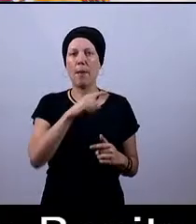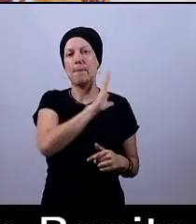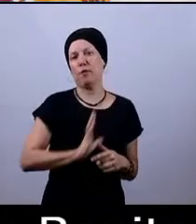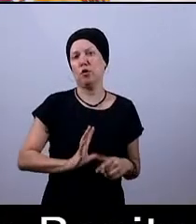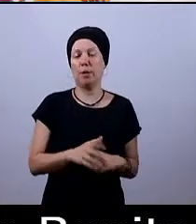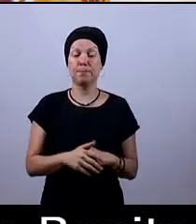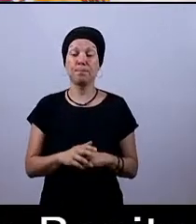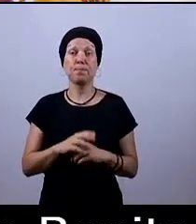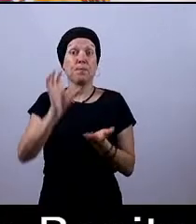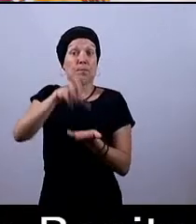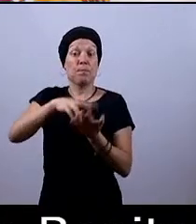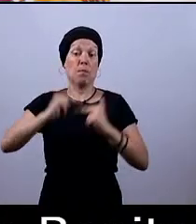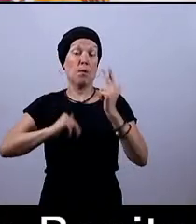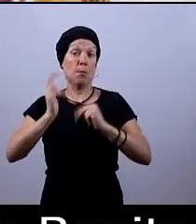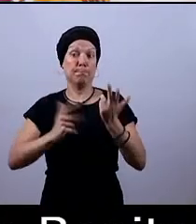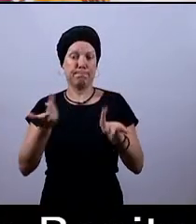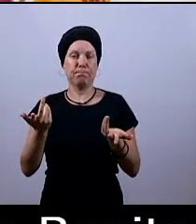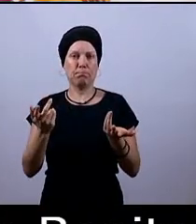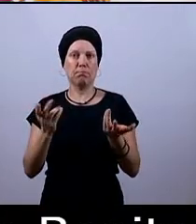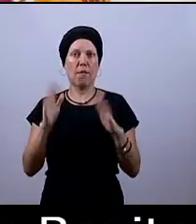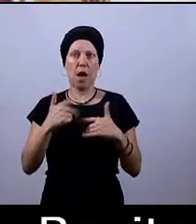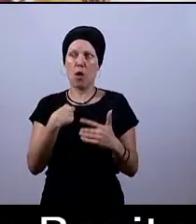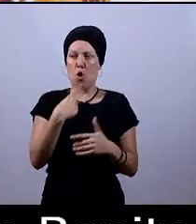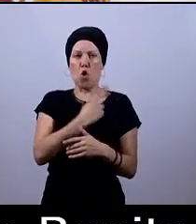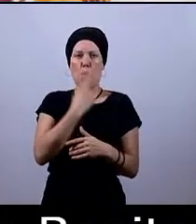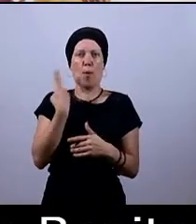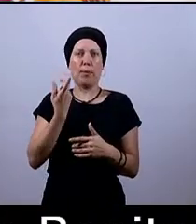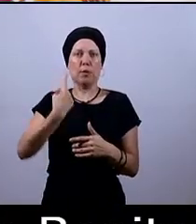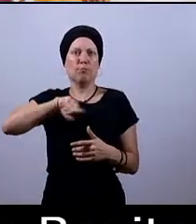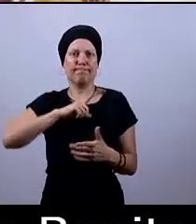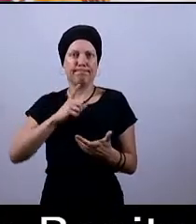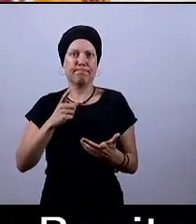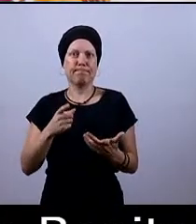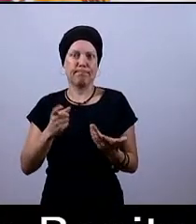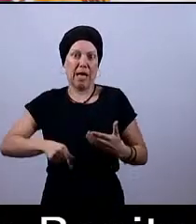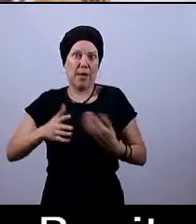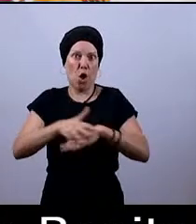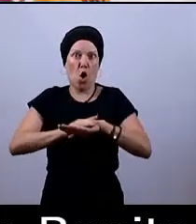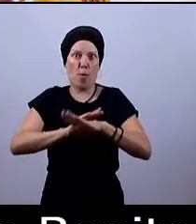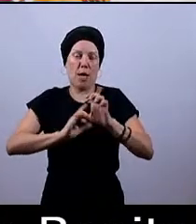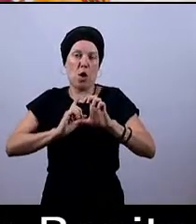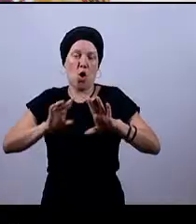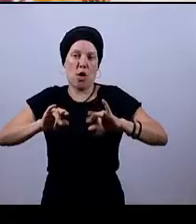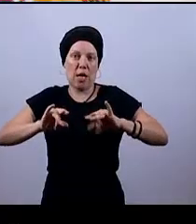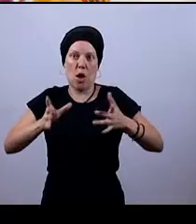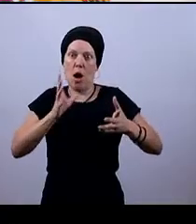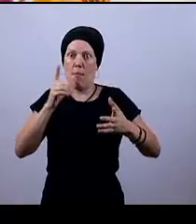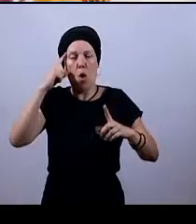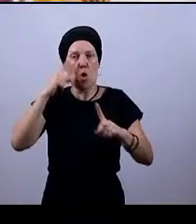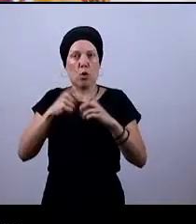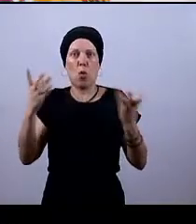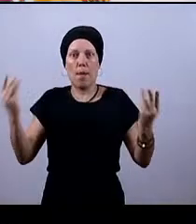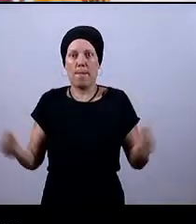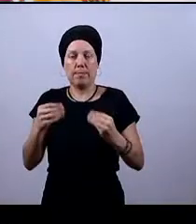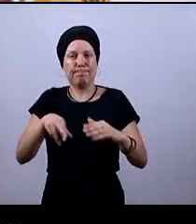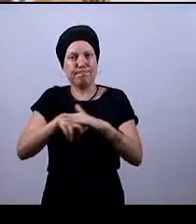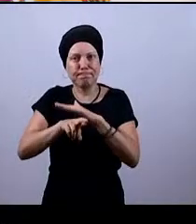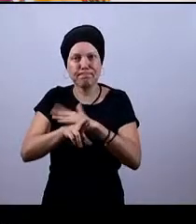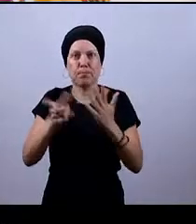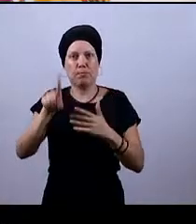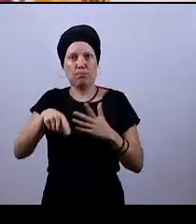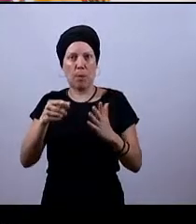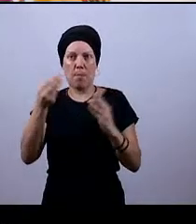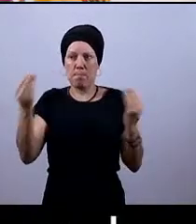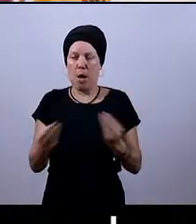esta instalación responde al compromiso del Ejecutivo regional con la mejora, con los medios y con los recursos